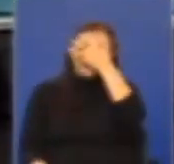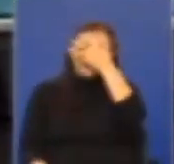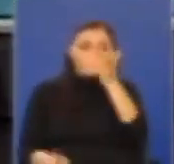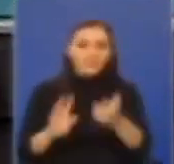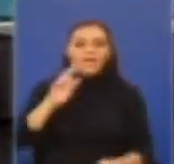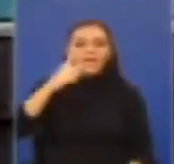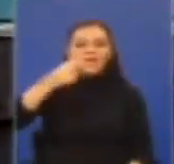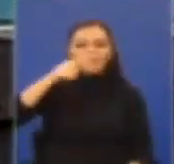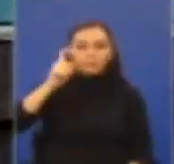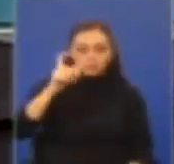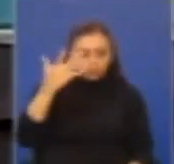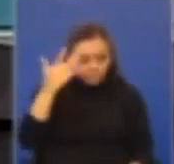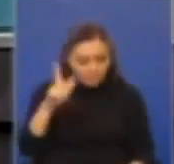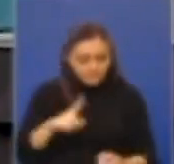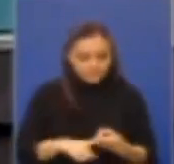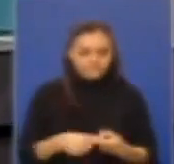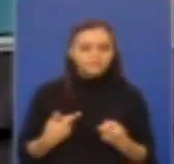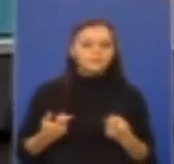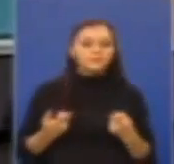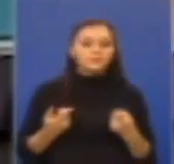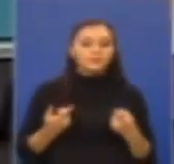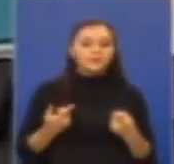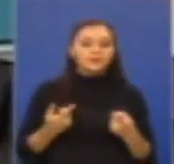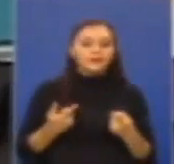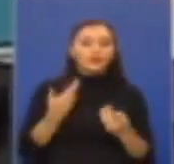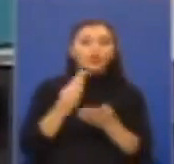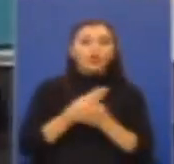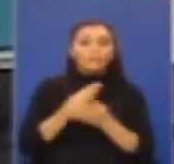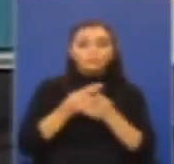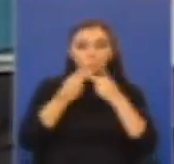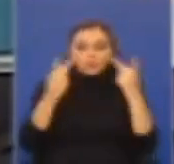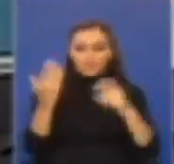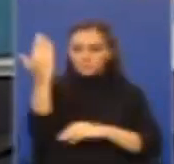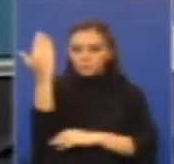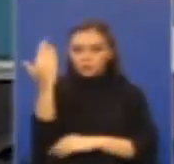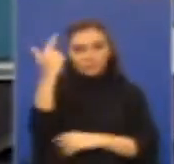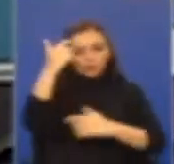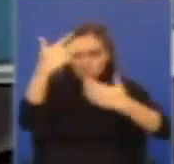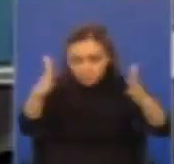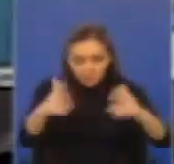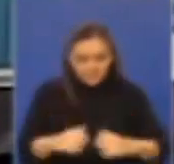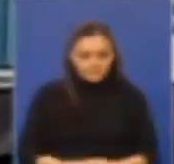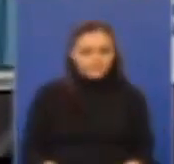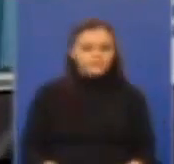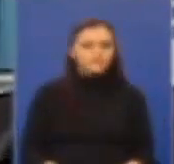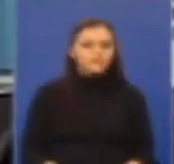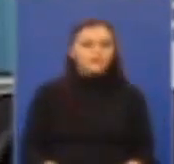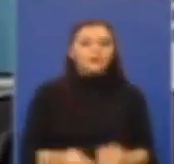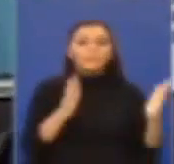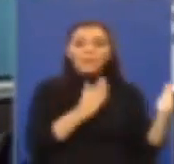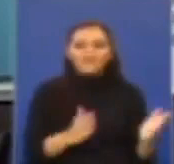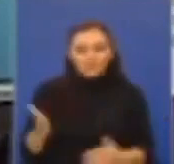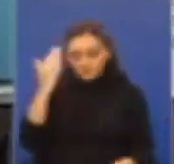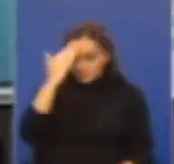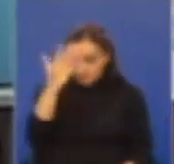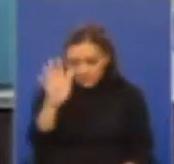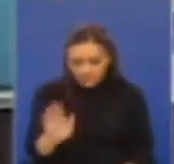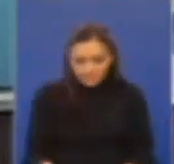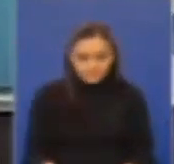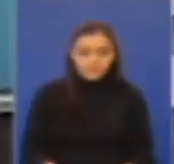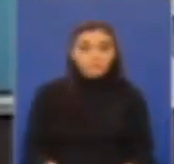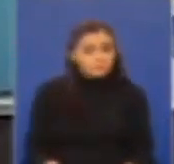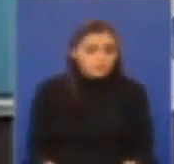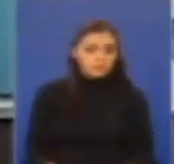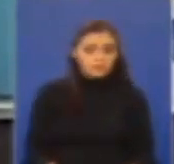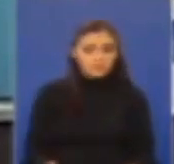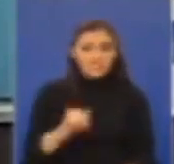sabe ICGEF, donde no hay adecuado preparación para planificación, manejo financiero. El IAEN es el